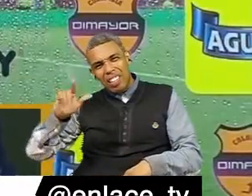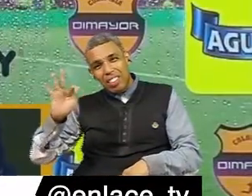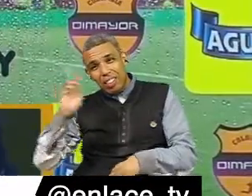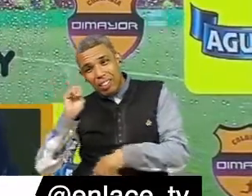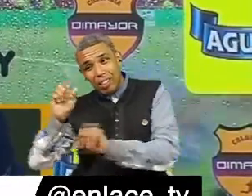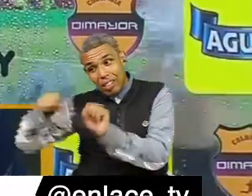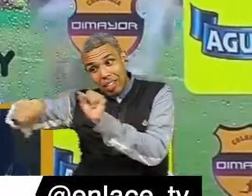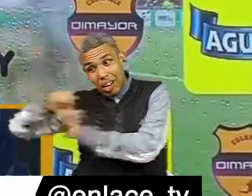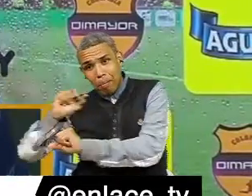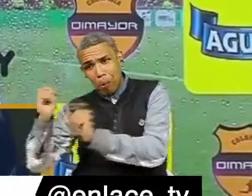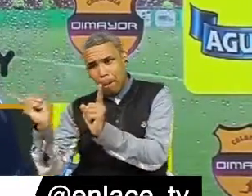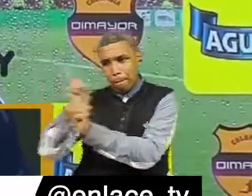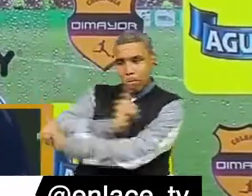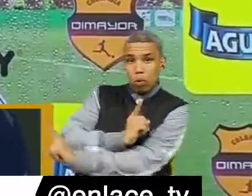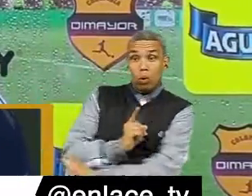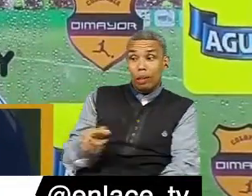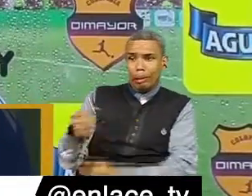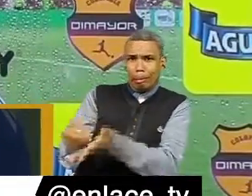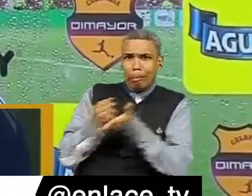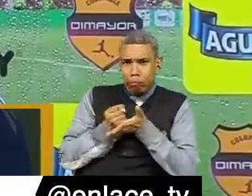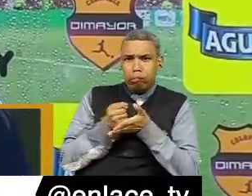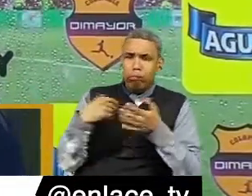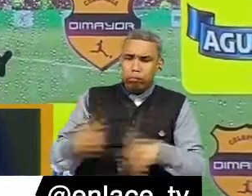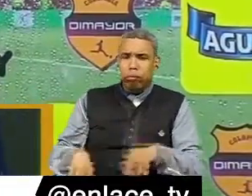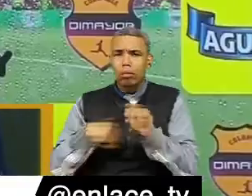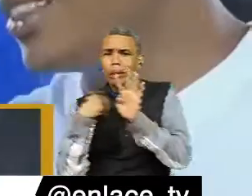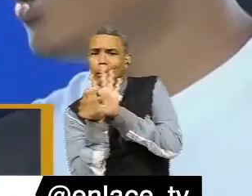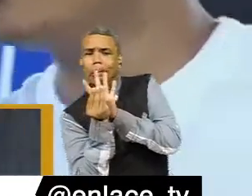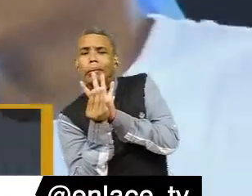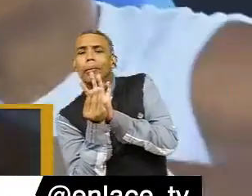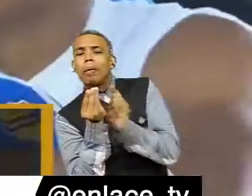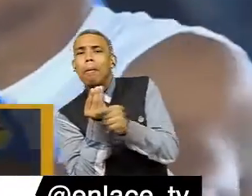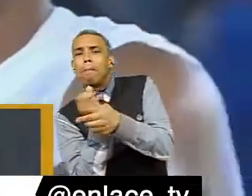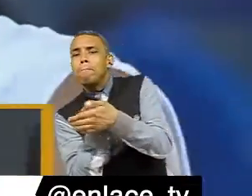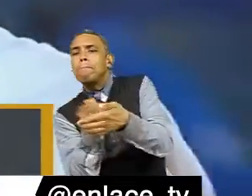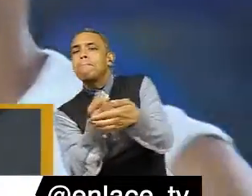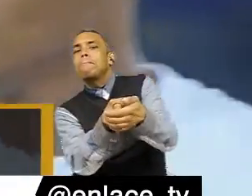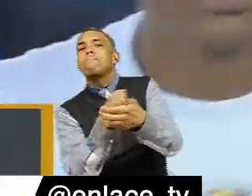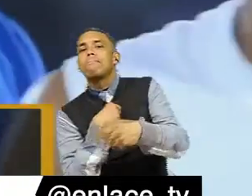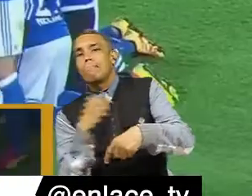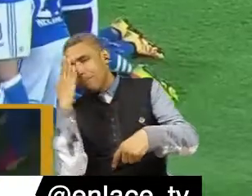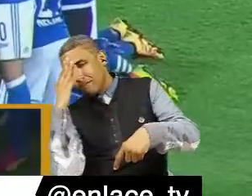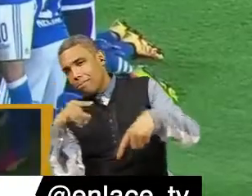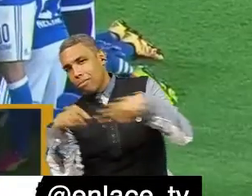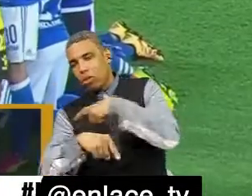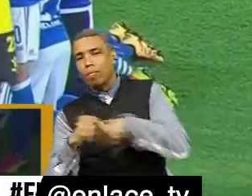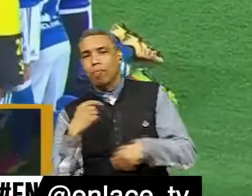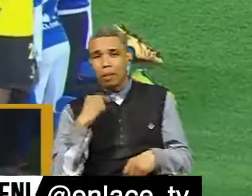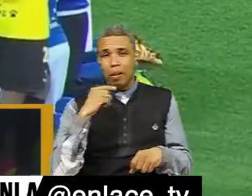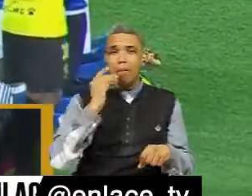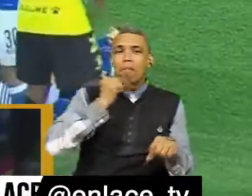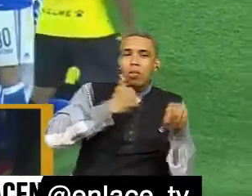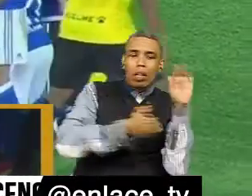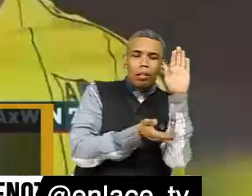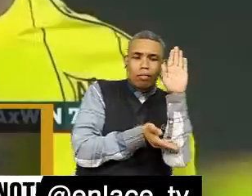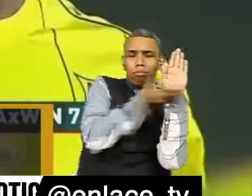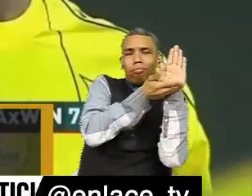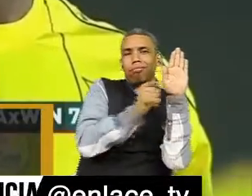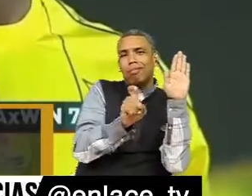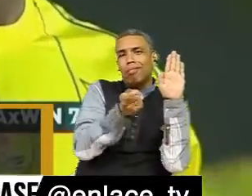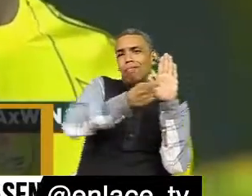el McAllister nos ayudó más en la parte de adelante para que nos llegara el balón limpio. Millonario llegó a 6 puntos y Alianza Petrolera se